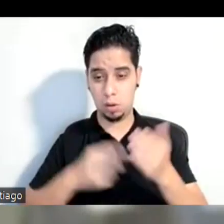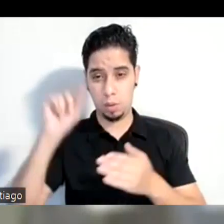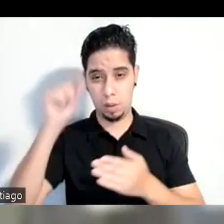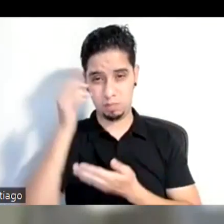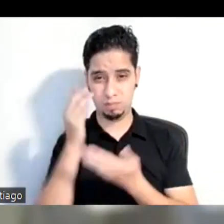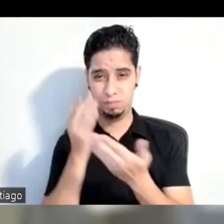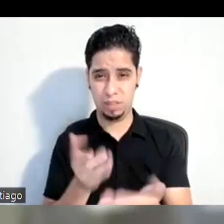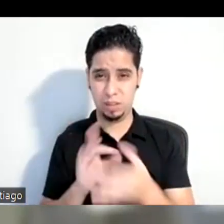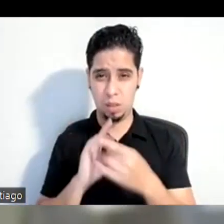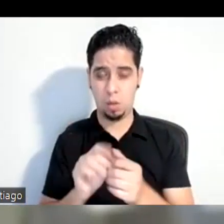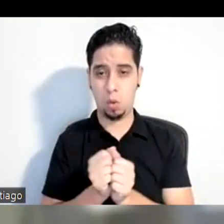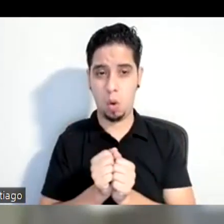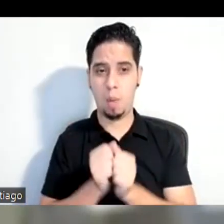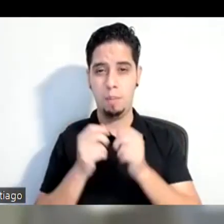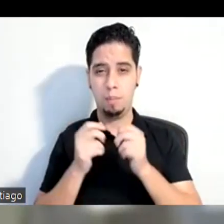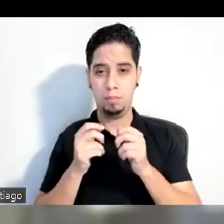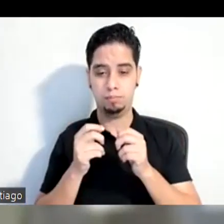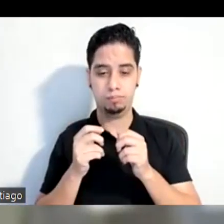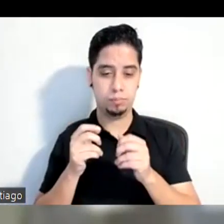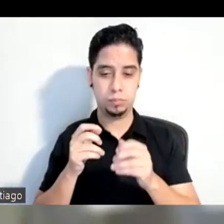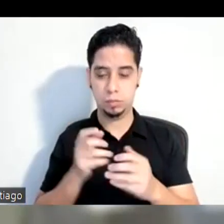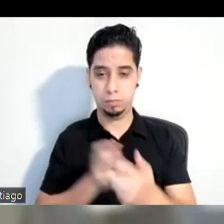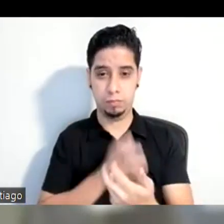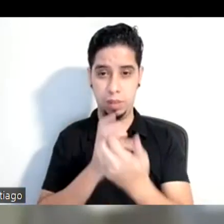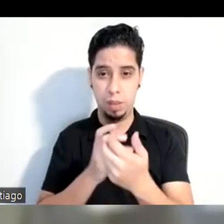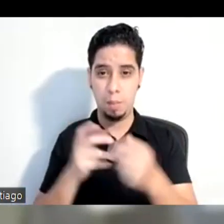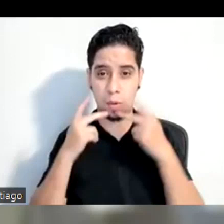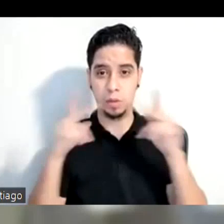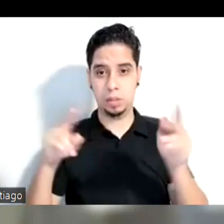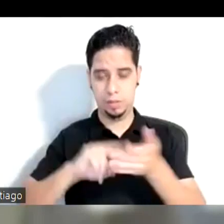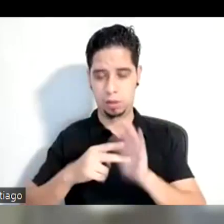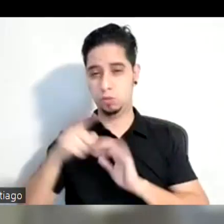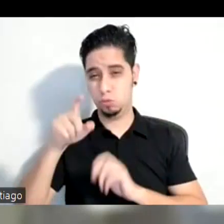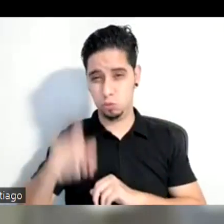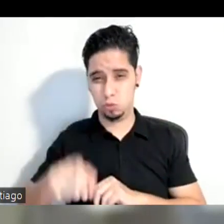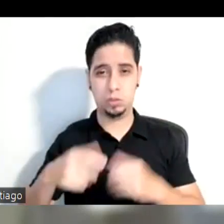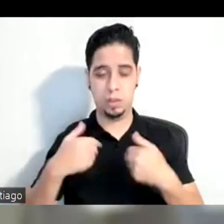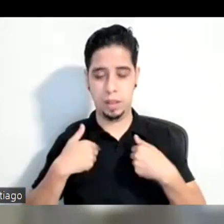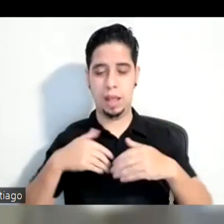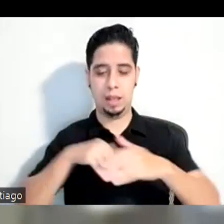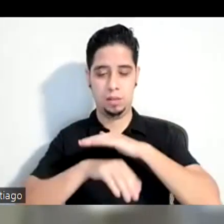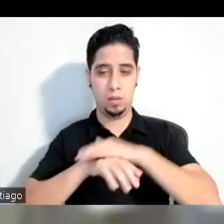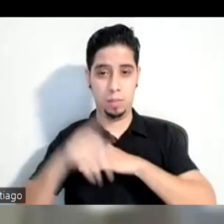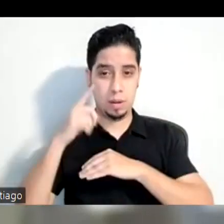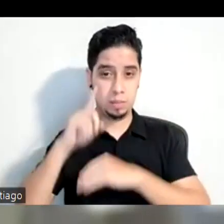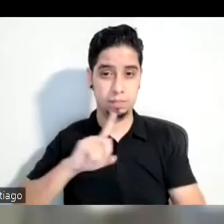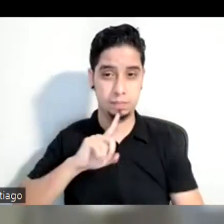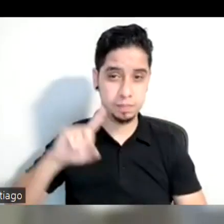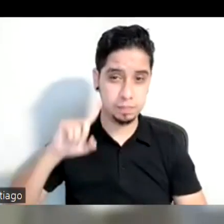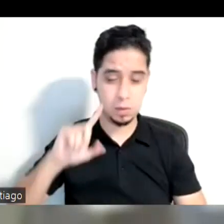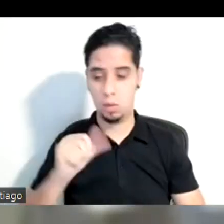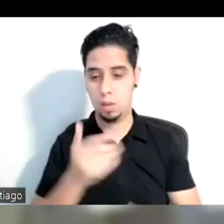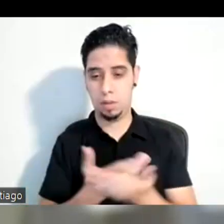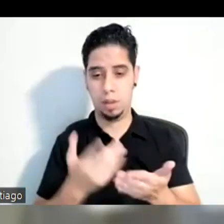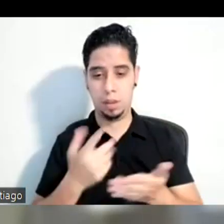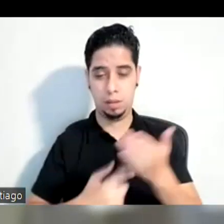acomodo público. Ajá. O sea, que tienen que estar accesibles. Okay. Otra cosa que pasó bien interesante este